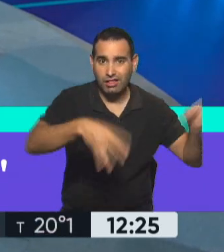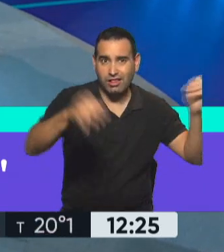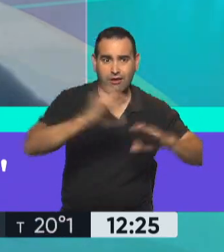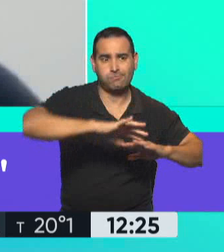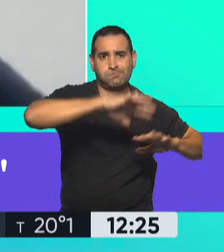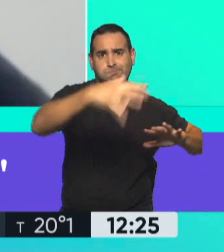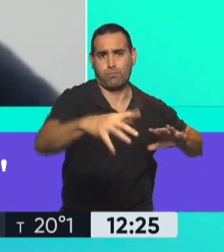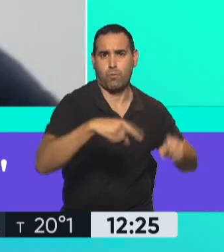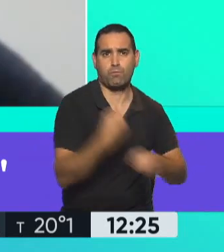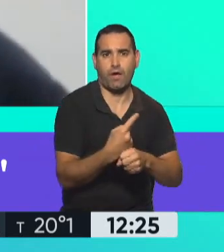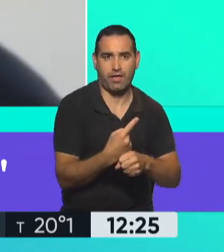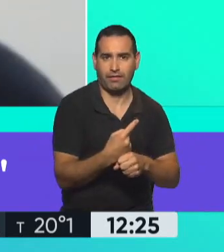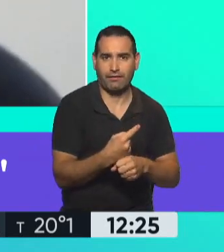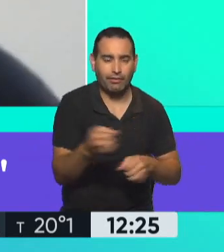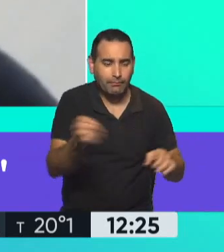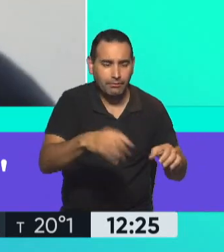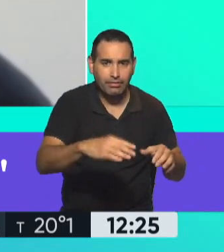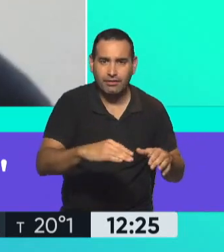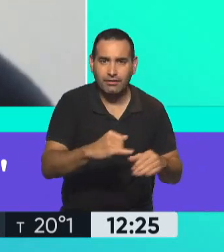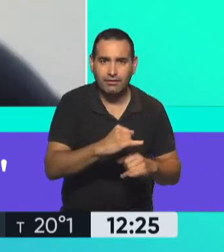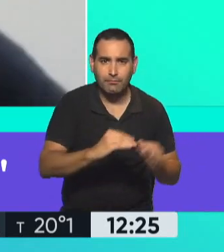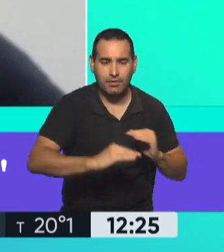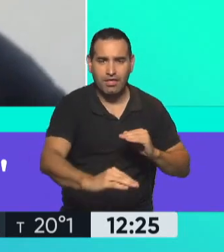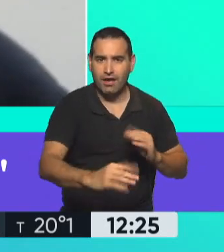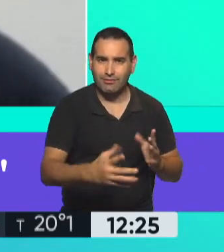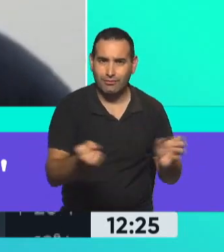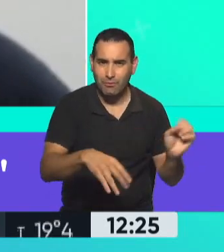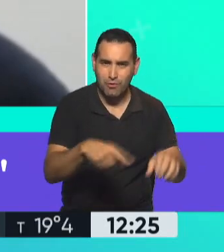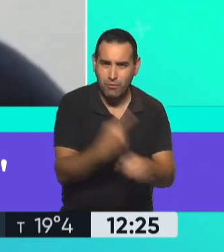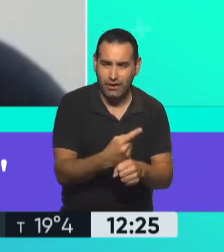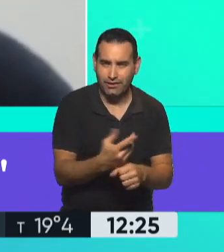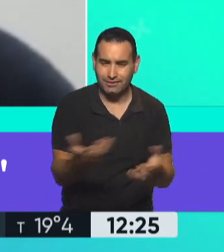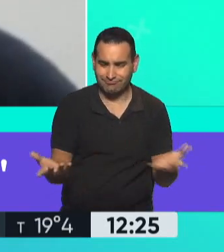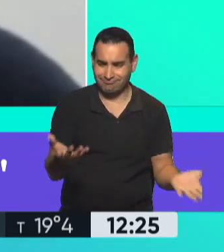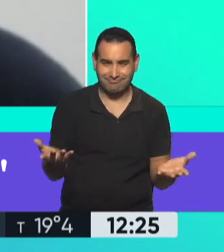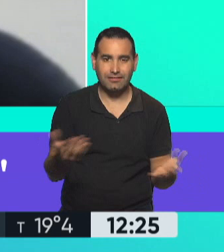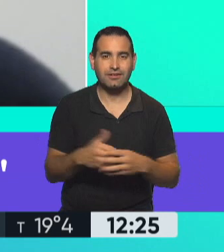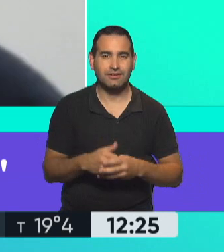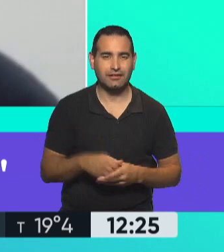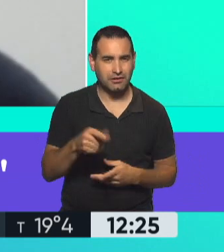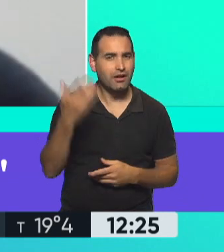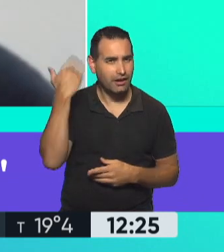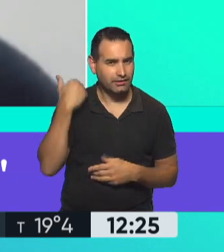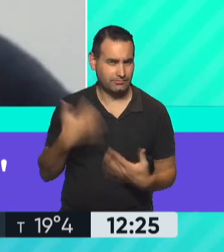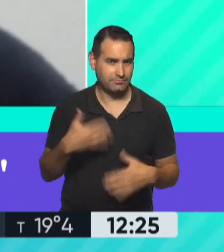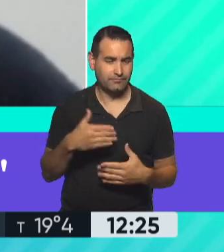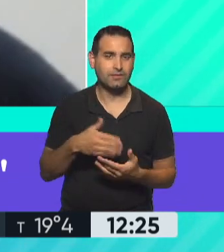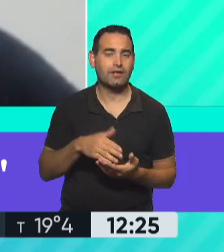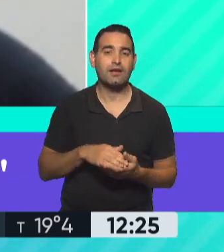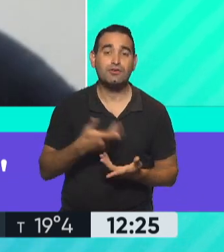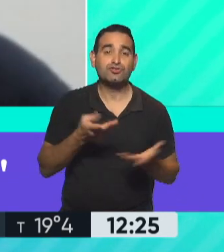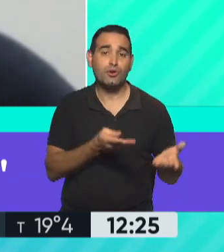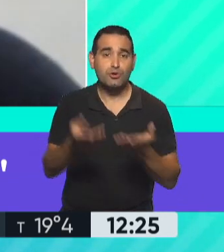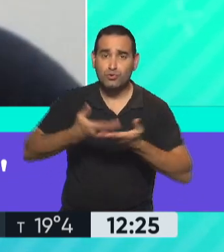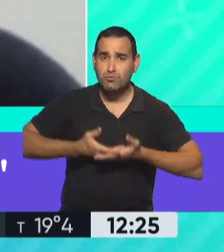supermercado, llenarlo ni siquiera por la mitad. Entonces, eso confiscatorio que tendría la tarifa, un servicio